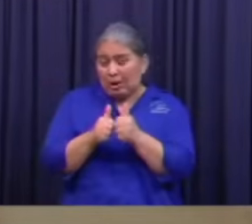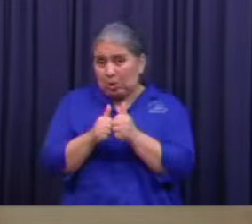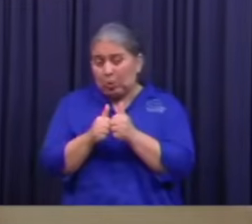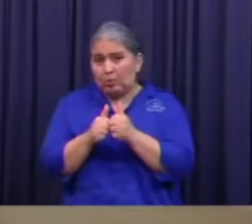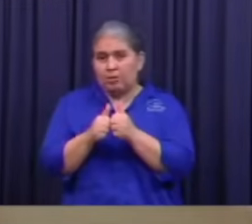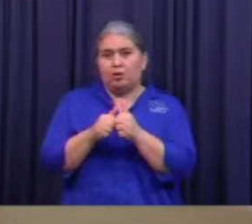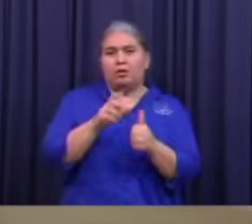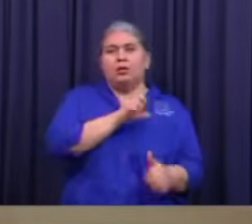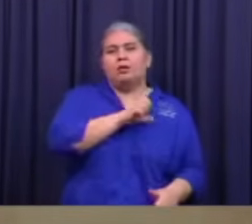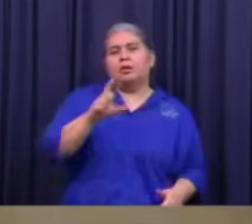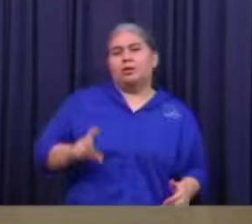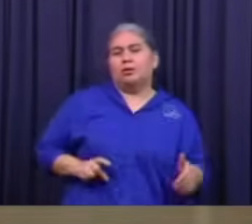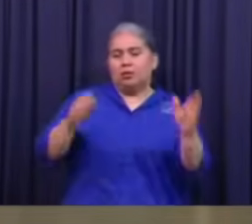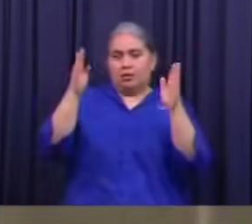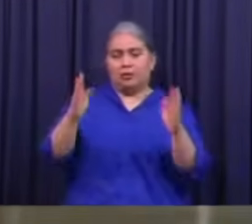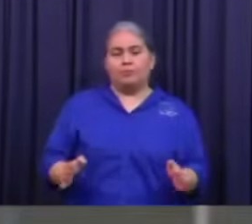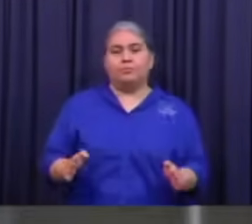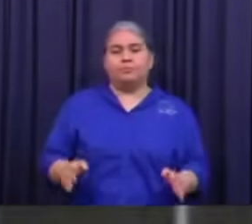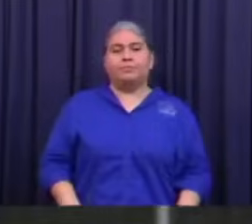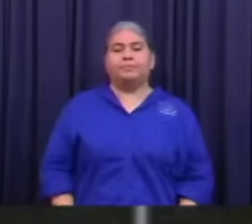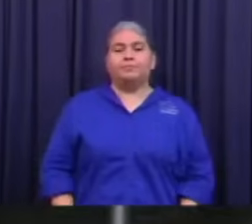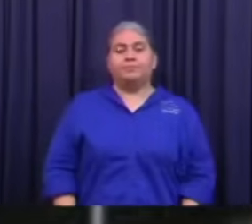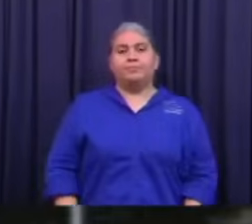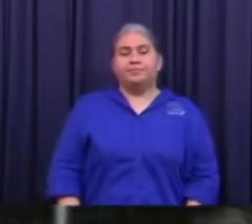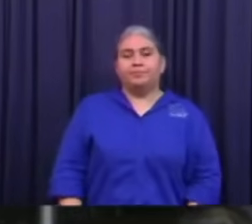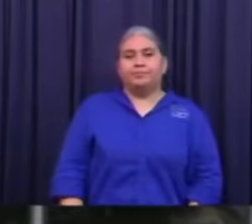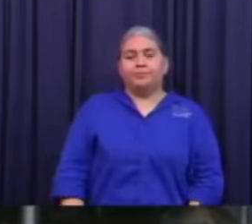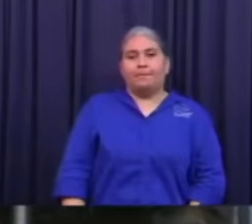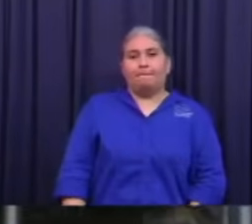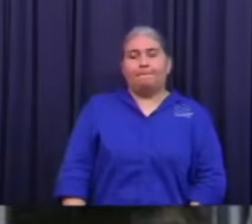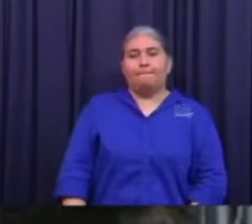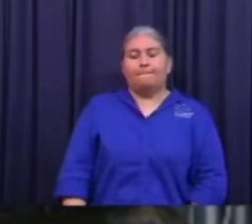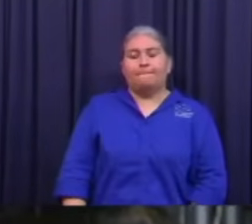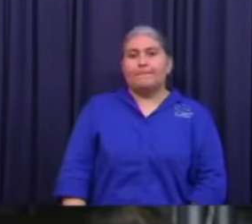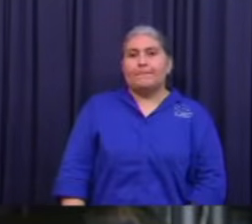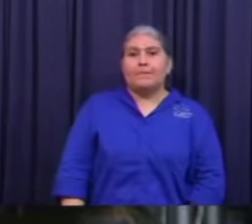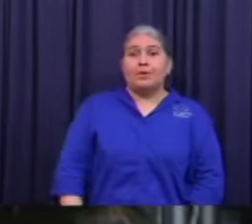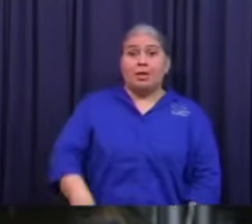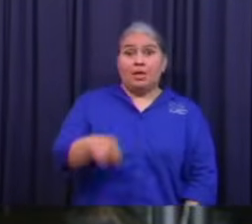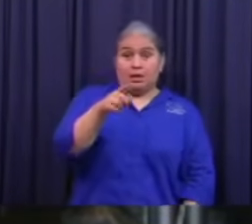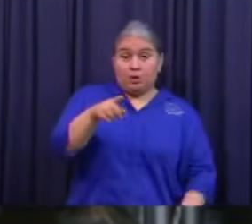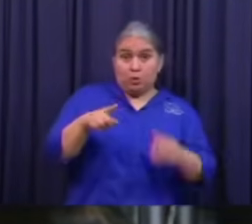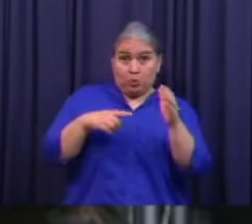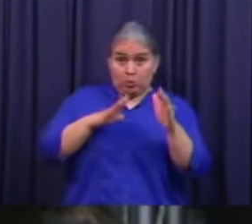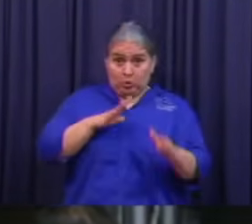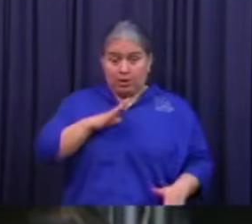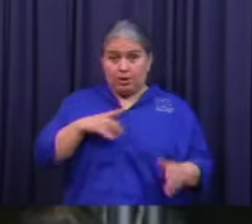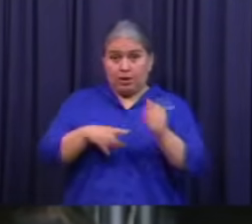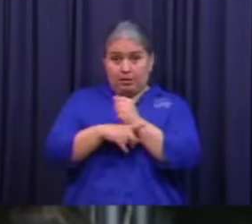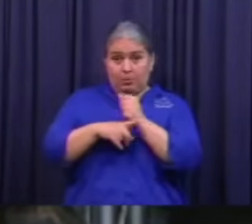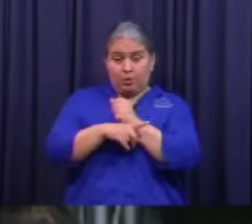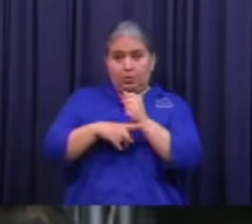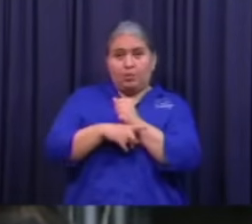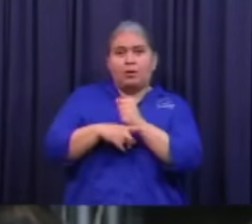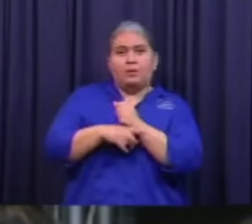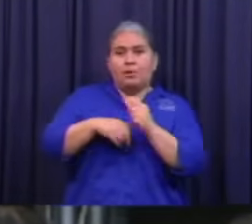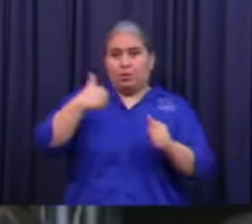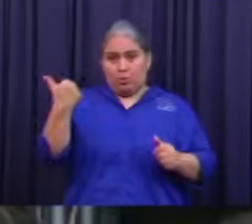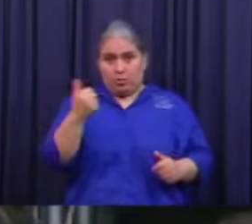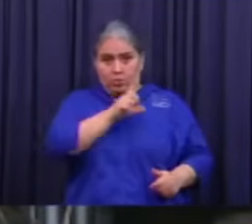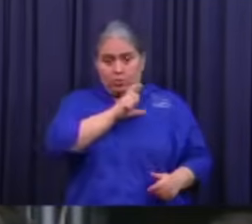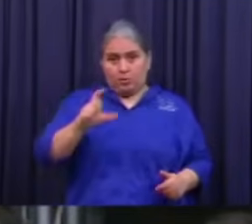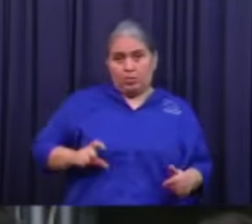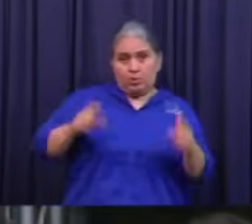es cierto que alguien te defraudó es el momento para decir señor no puede ser si somos la iglesia del señor Jesucristo señor